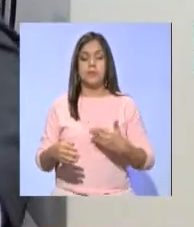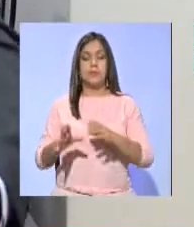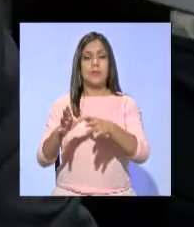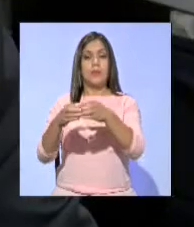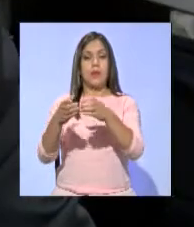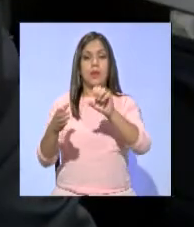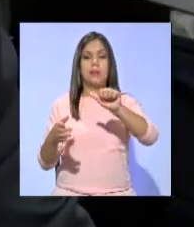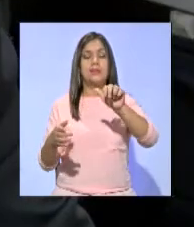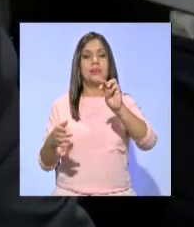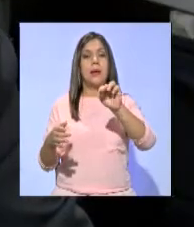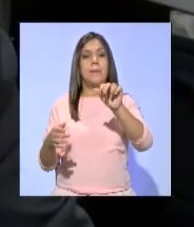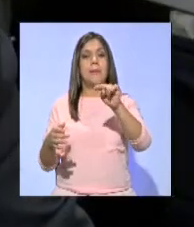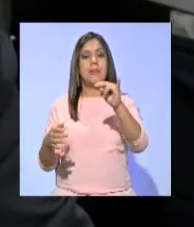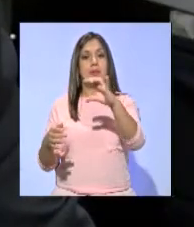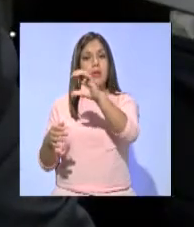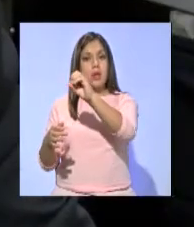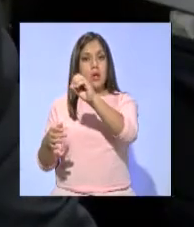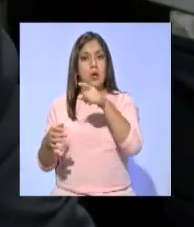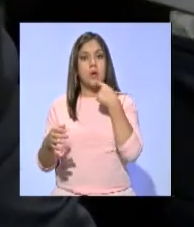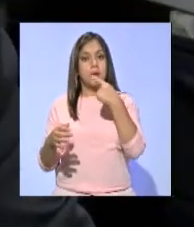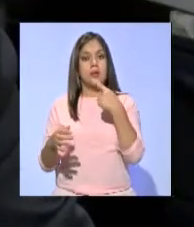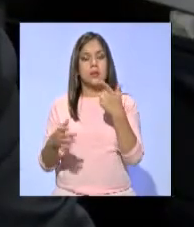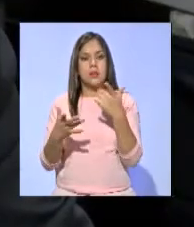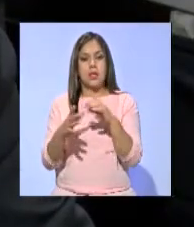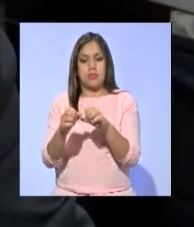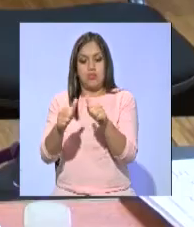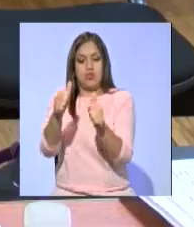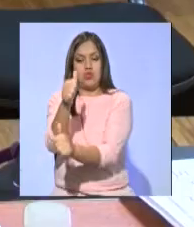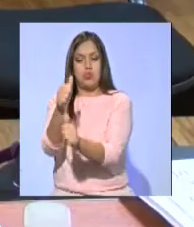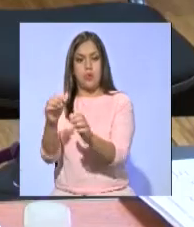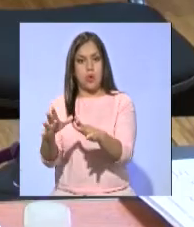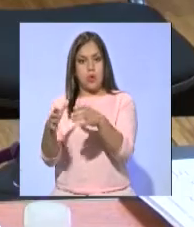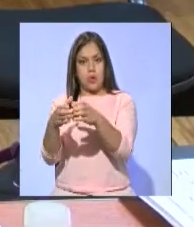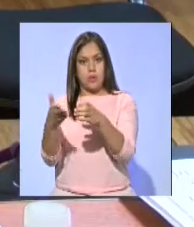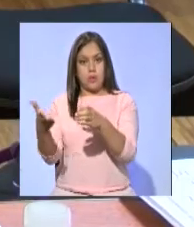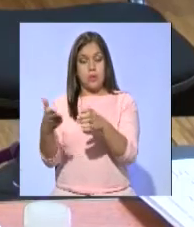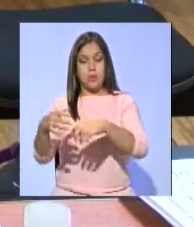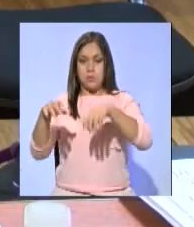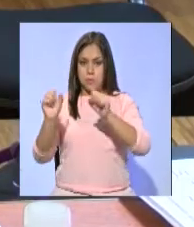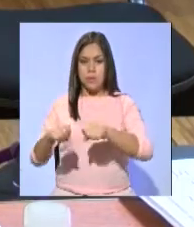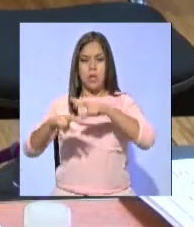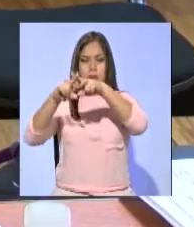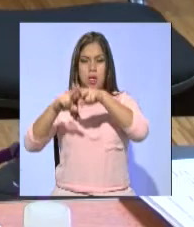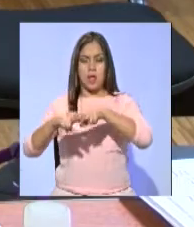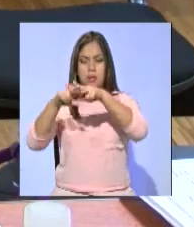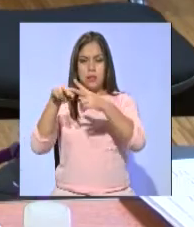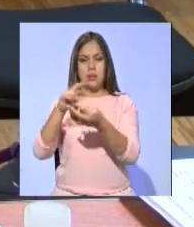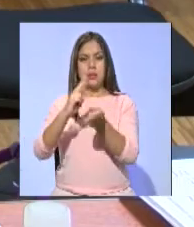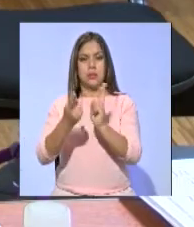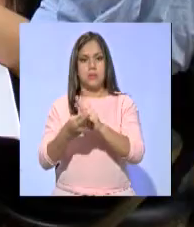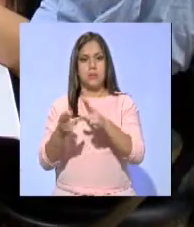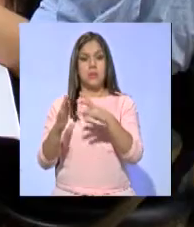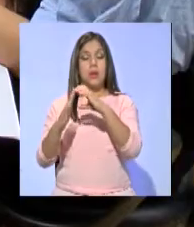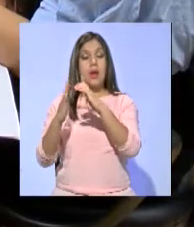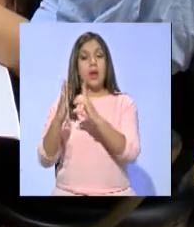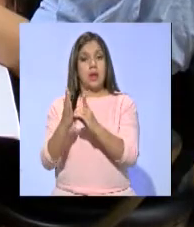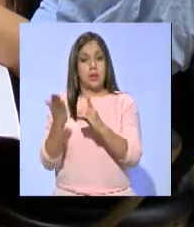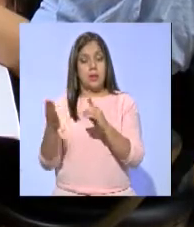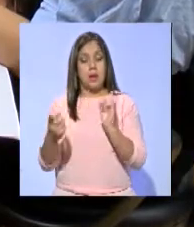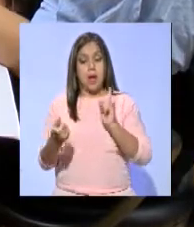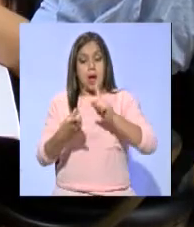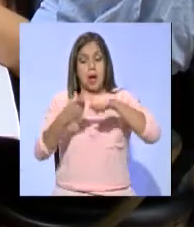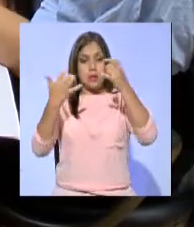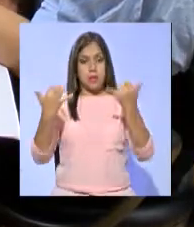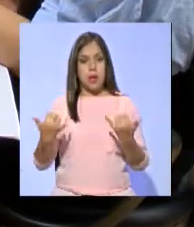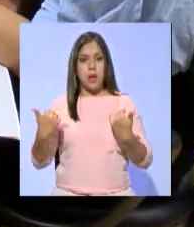comisión, Franklin Samaniego, dijo que se han creado subcomisiones que permitirán analizar los temas de las reformas al COIP, puesto que hasta la fecha